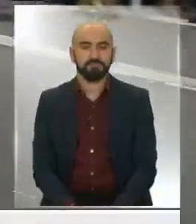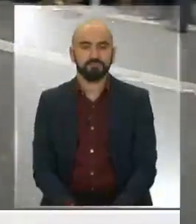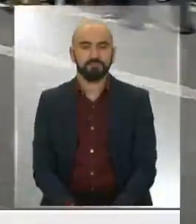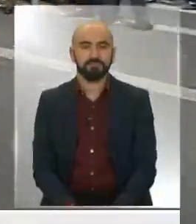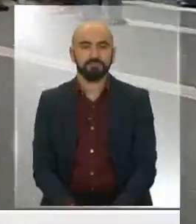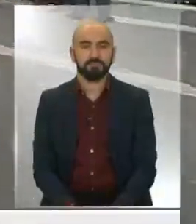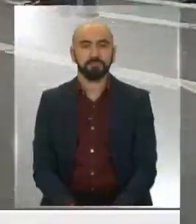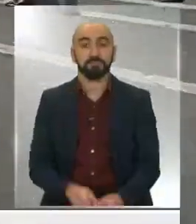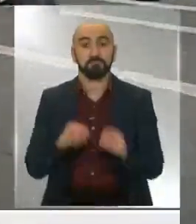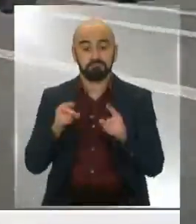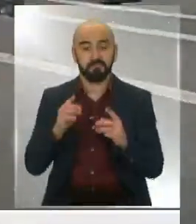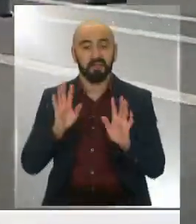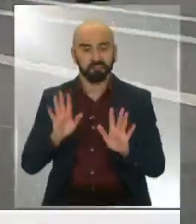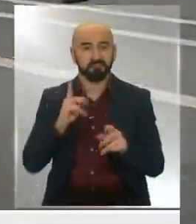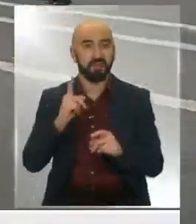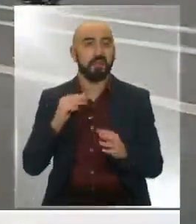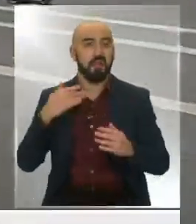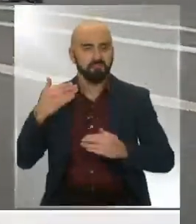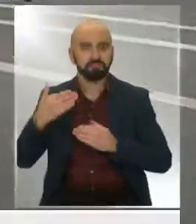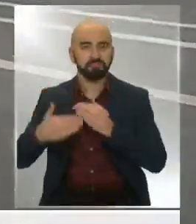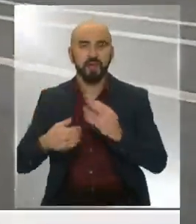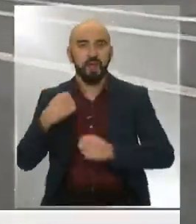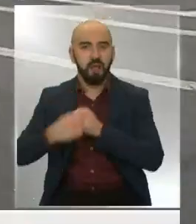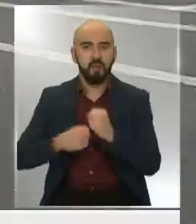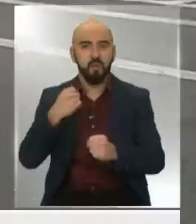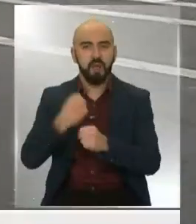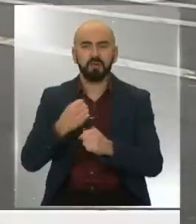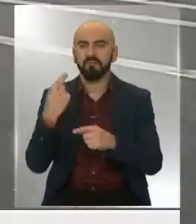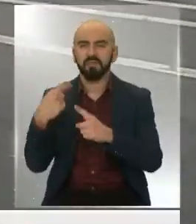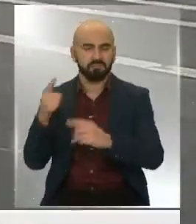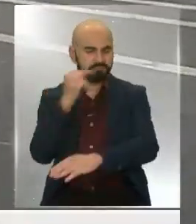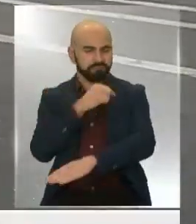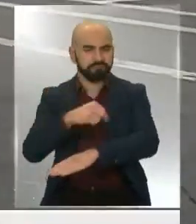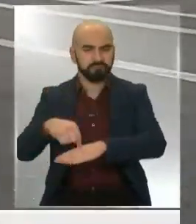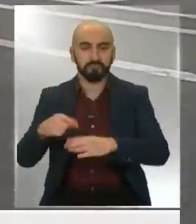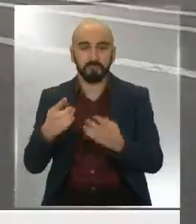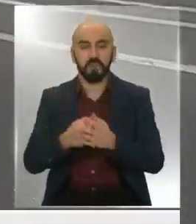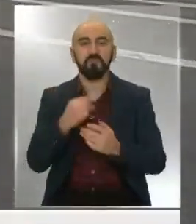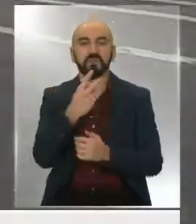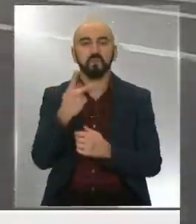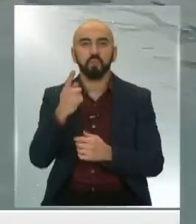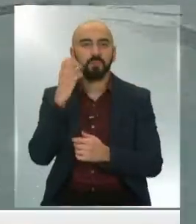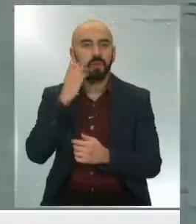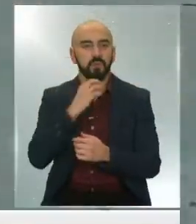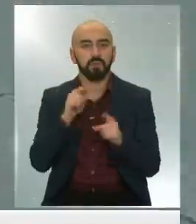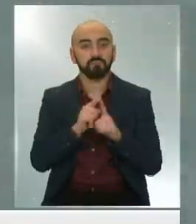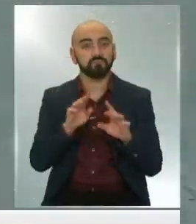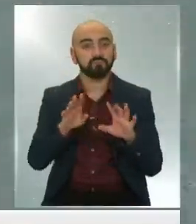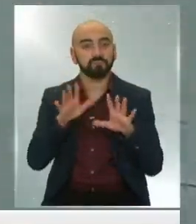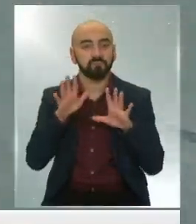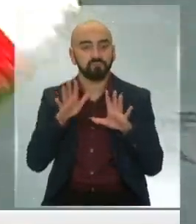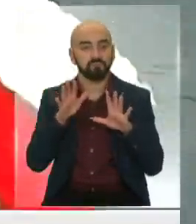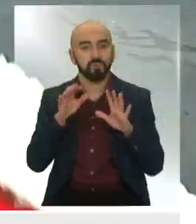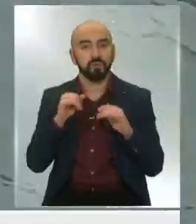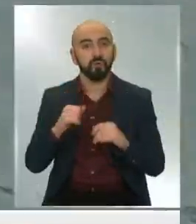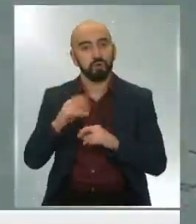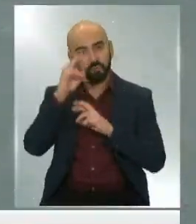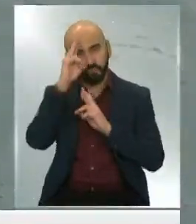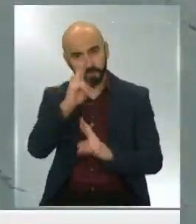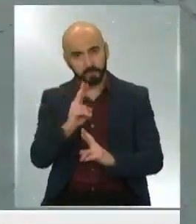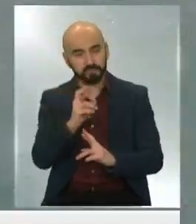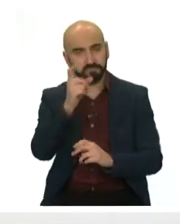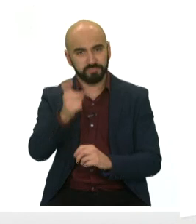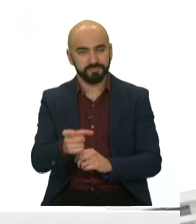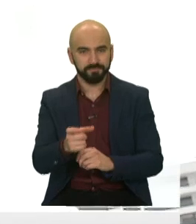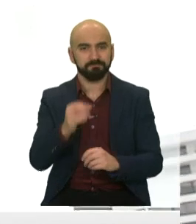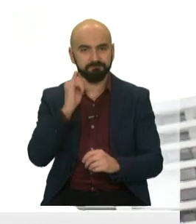Y así, cada año en distintos puntos de Chile, el 21 de mayo se transformó en algo sagrado, conmemoración de un héroe, pero también un